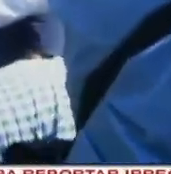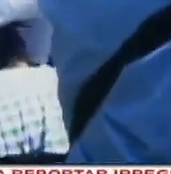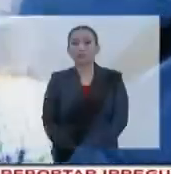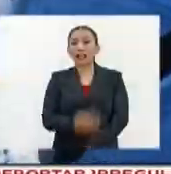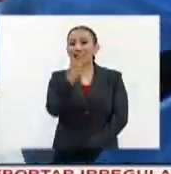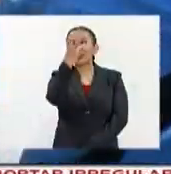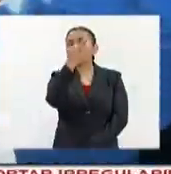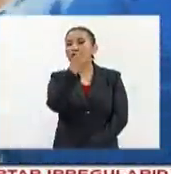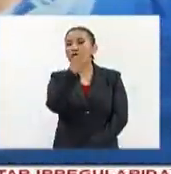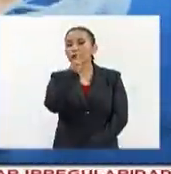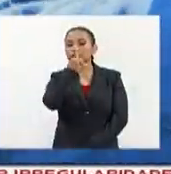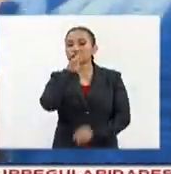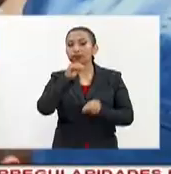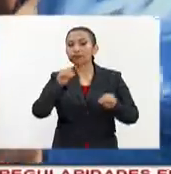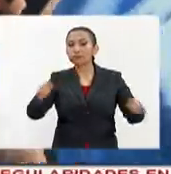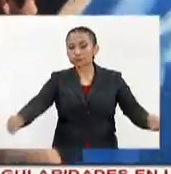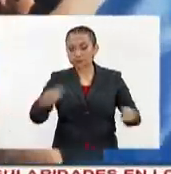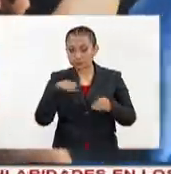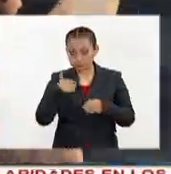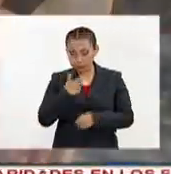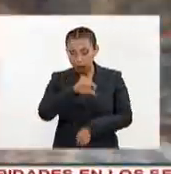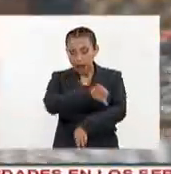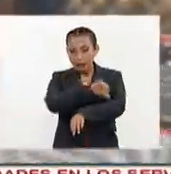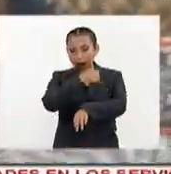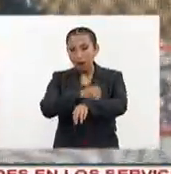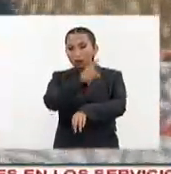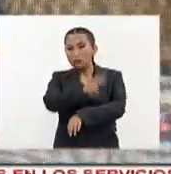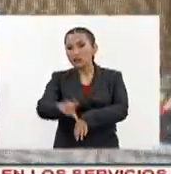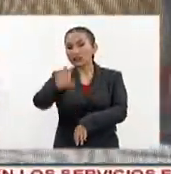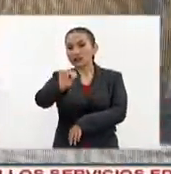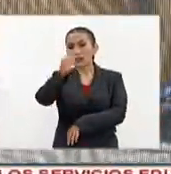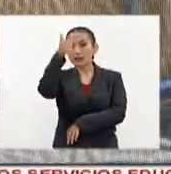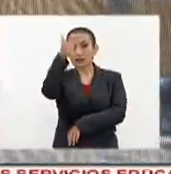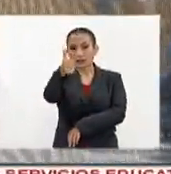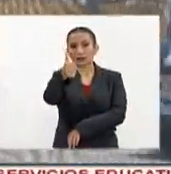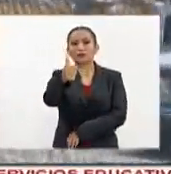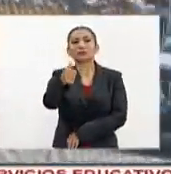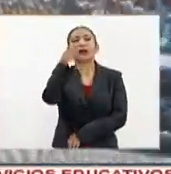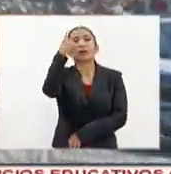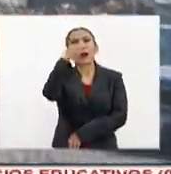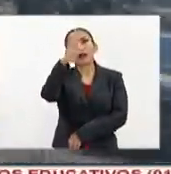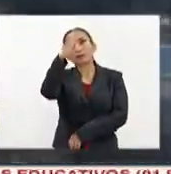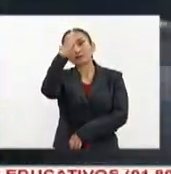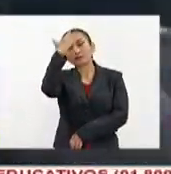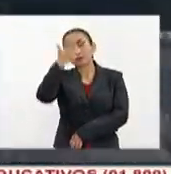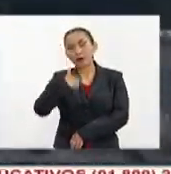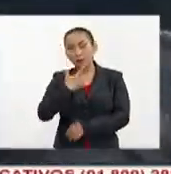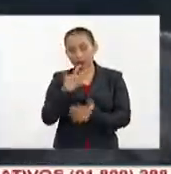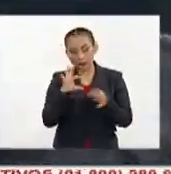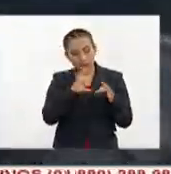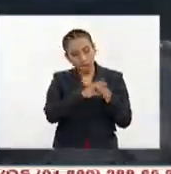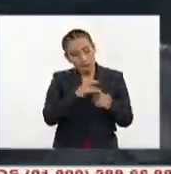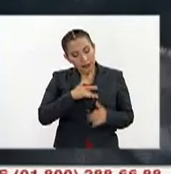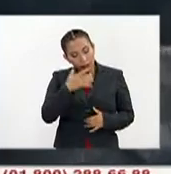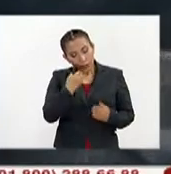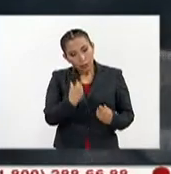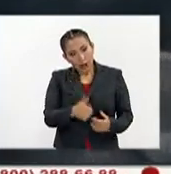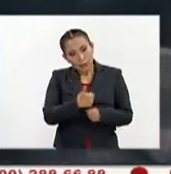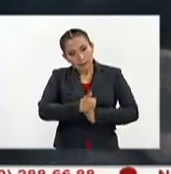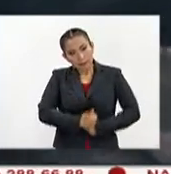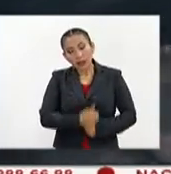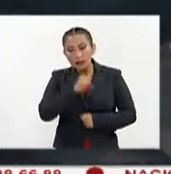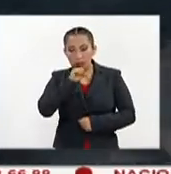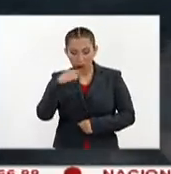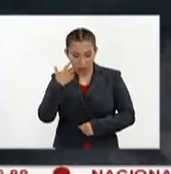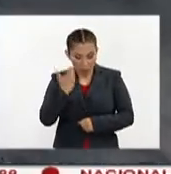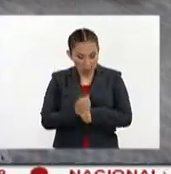Fueron 3 minutos de silencio y solemnidad en Álvaro Obregón 286 para recordar la pena compartida, pero también la